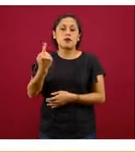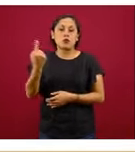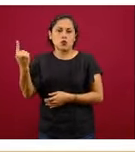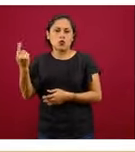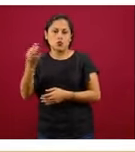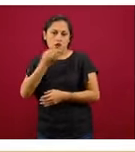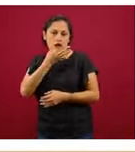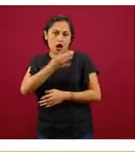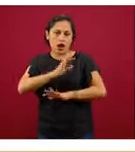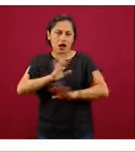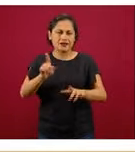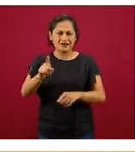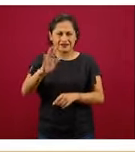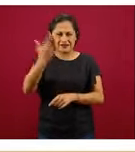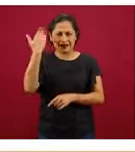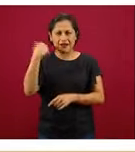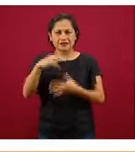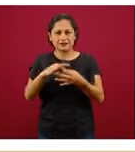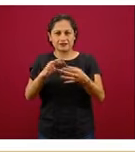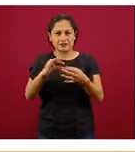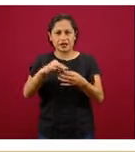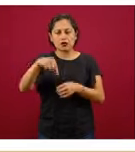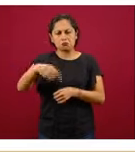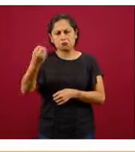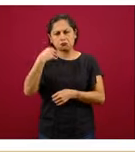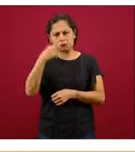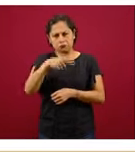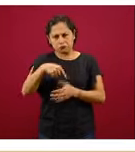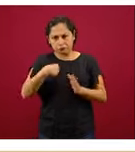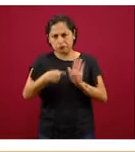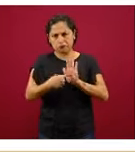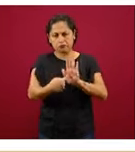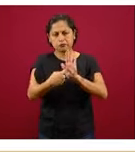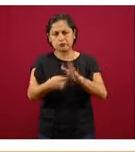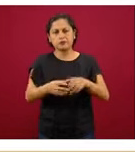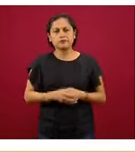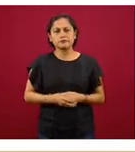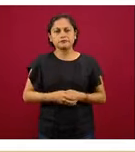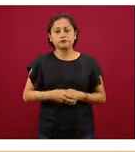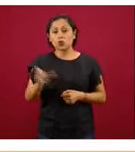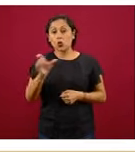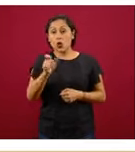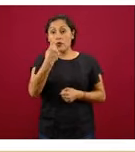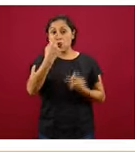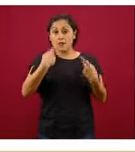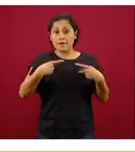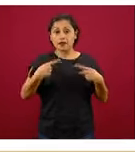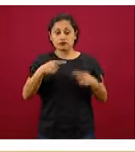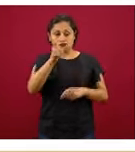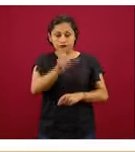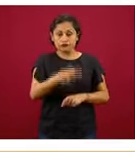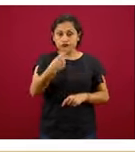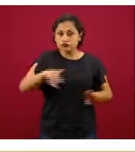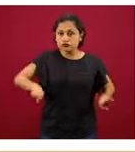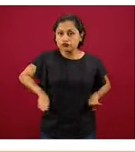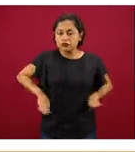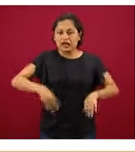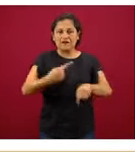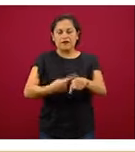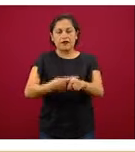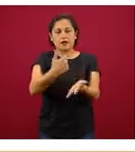se ha comentado muchas veces en este foro, cuando se identifiquen pacientes graves o cuando ustedes se